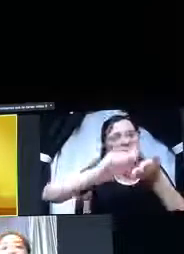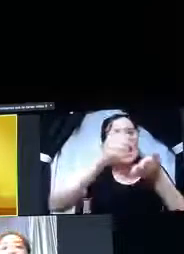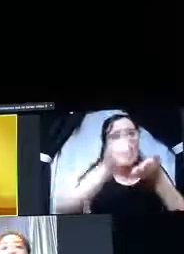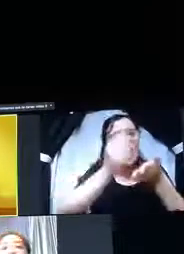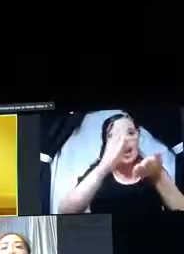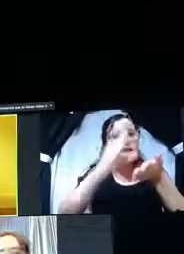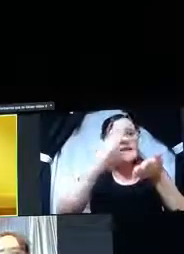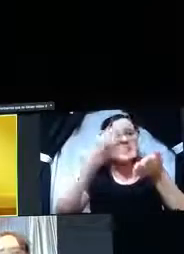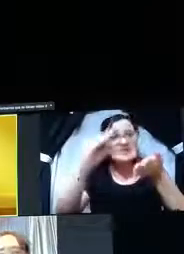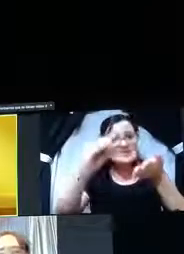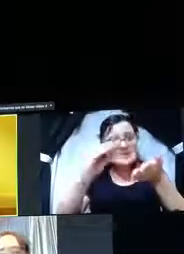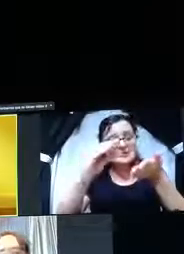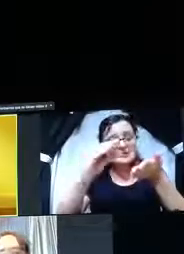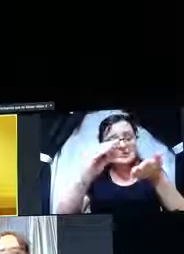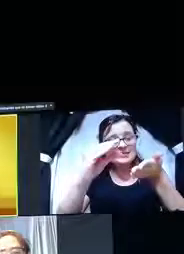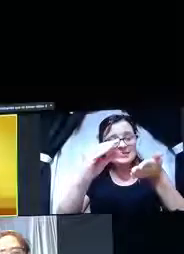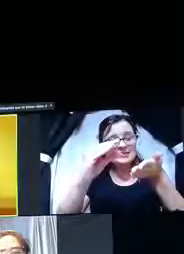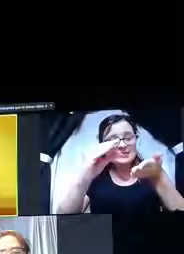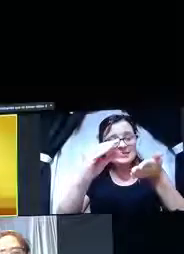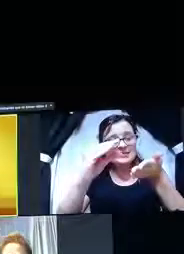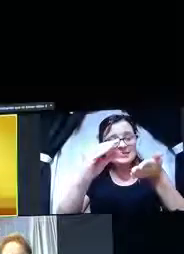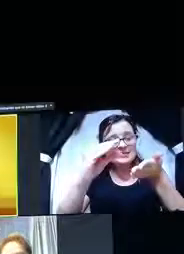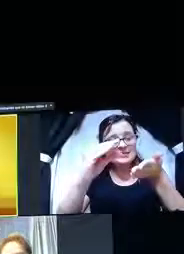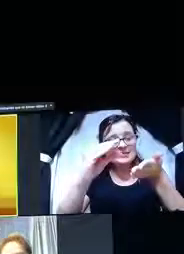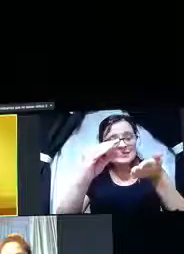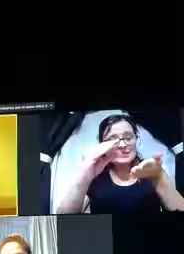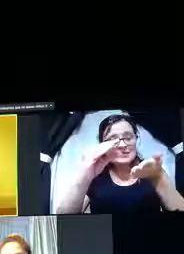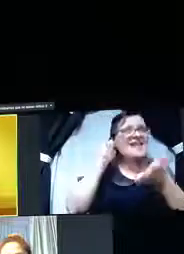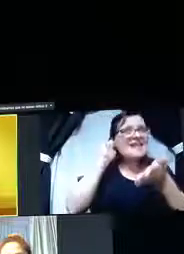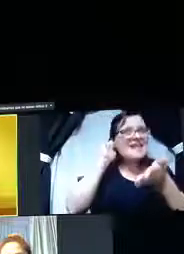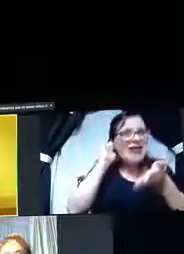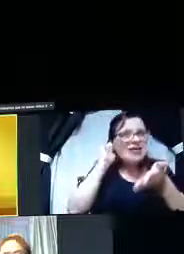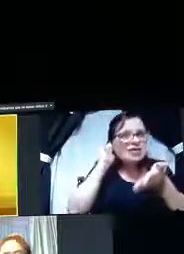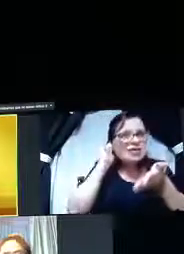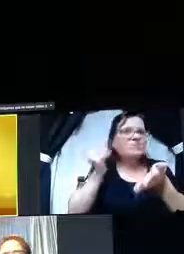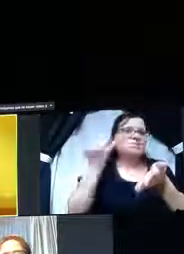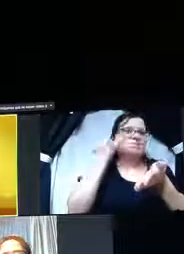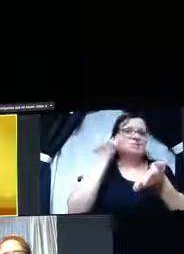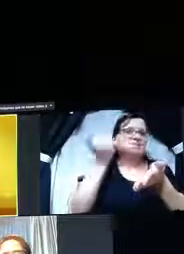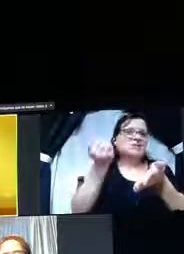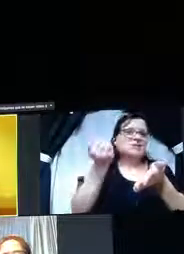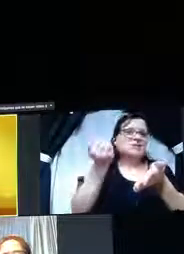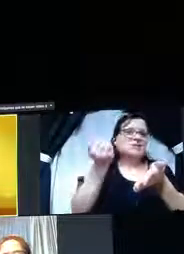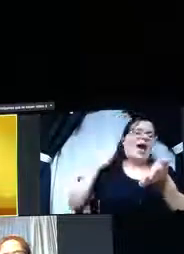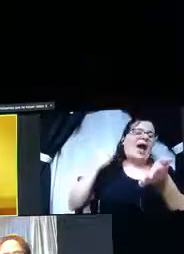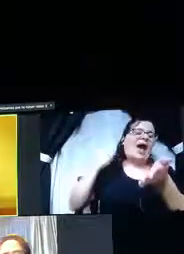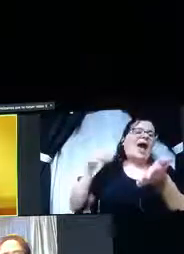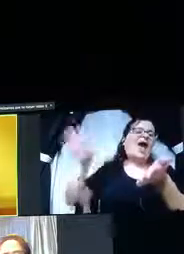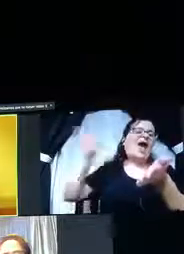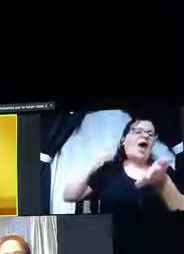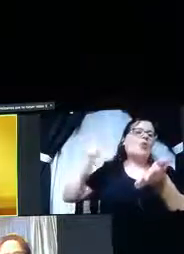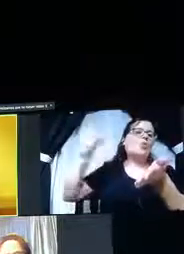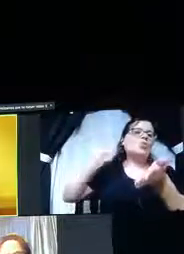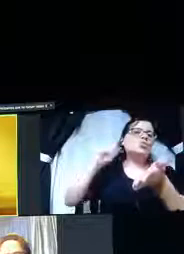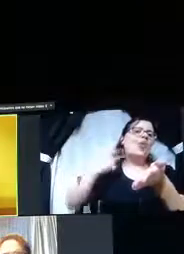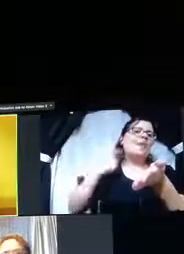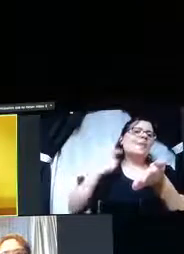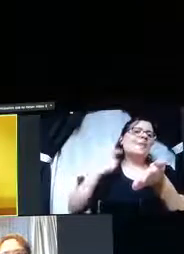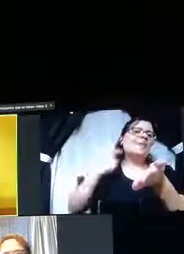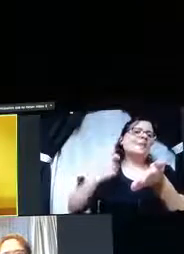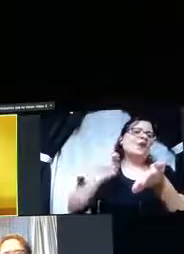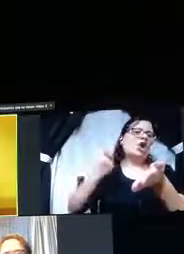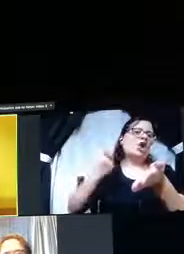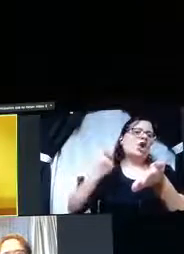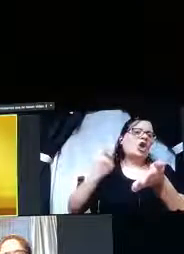su español, ¿sí? Del uso de la estructura del español. Un niño hipoacúsico, sordo,